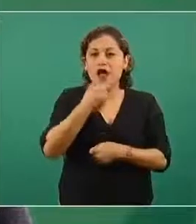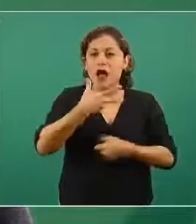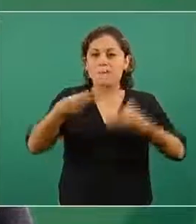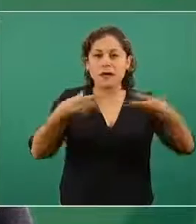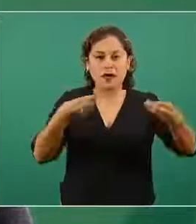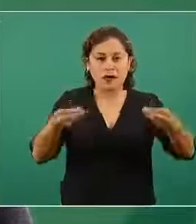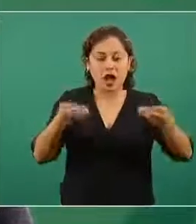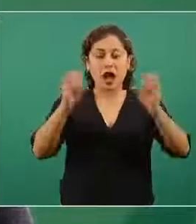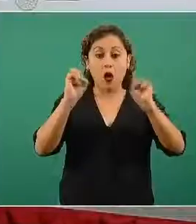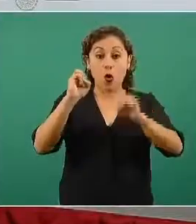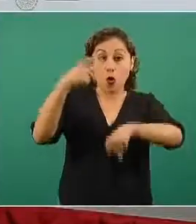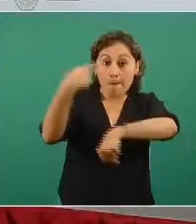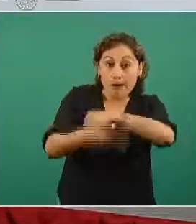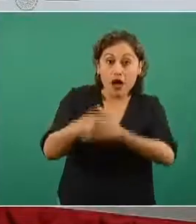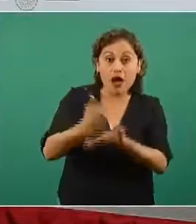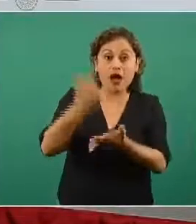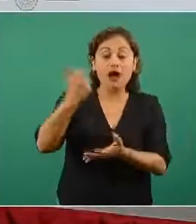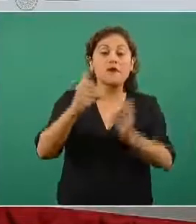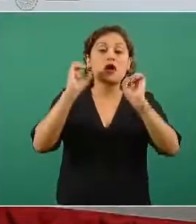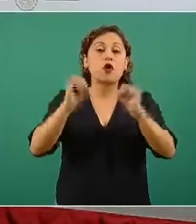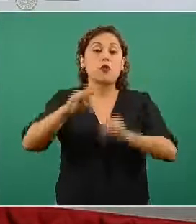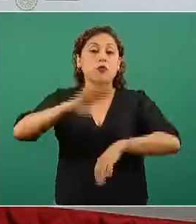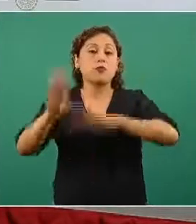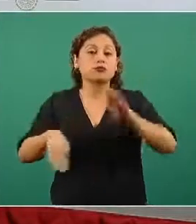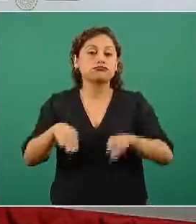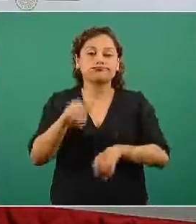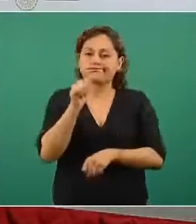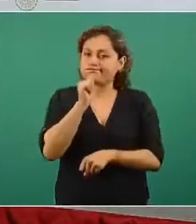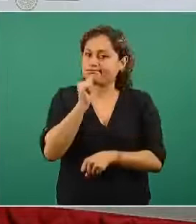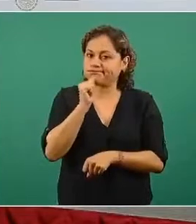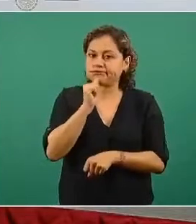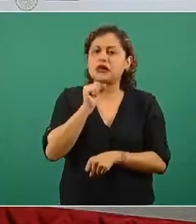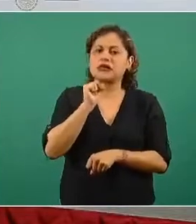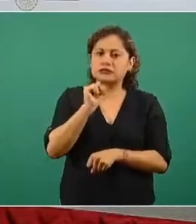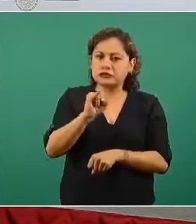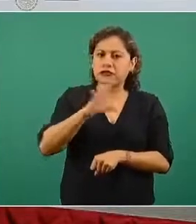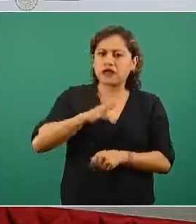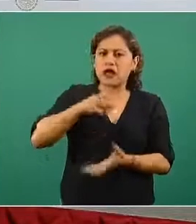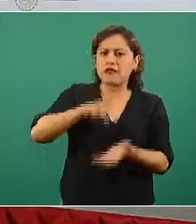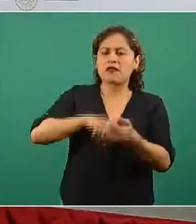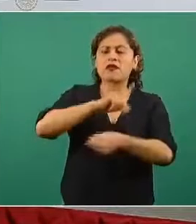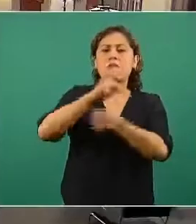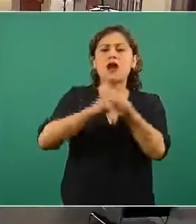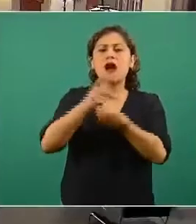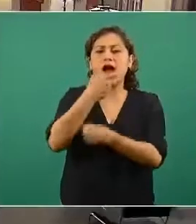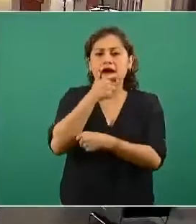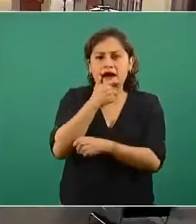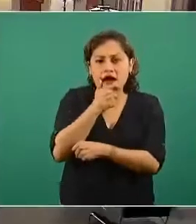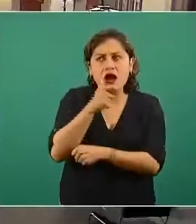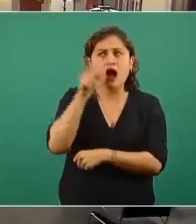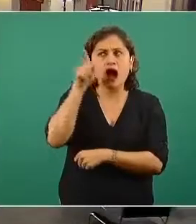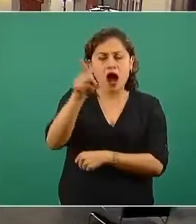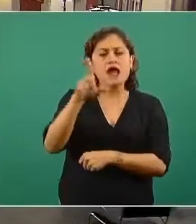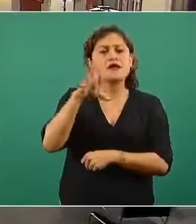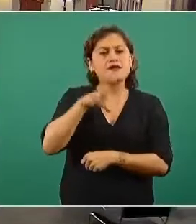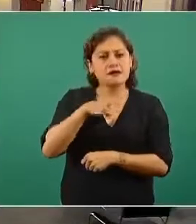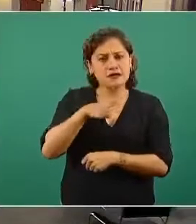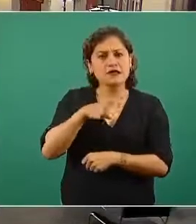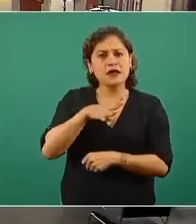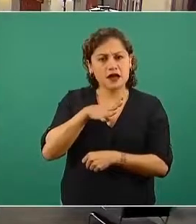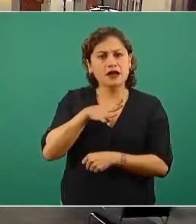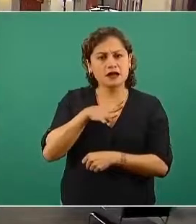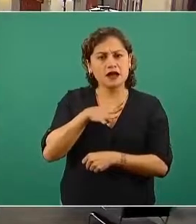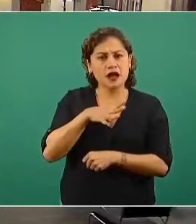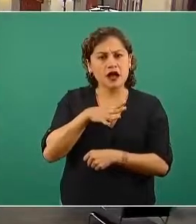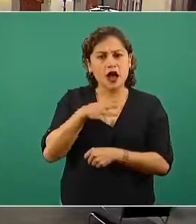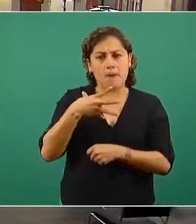es cierto hay clústeres dentro de la población inglesa y específicamente estamos hablando obviamente de Inglaterra, en donde se vieron